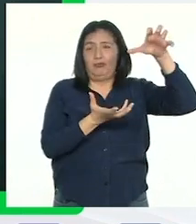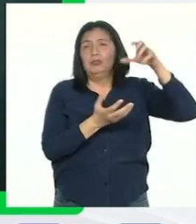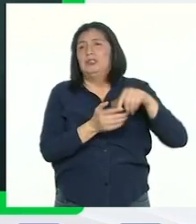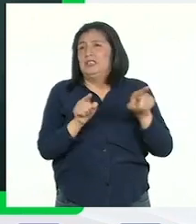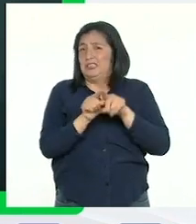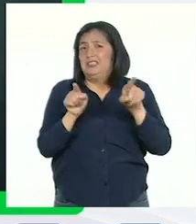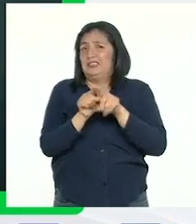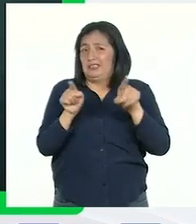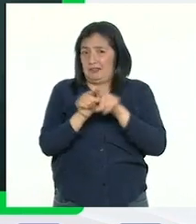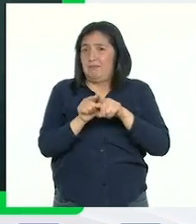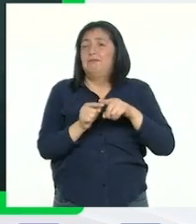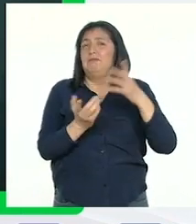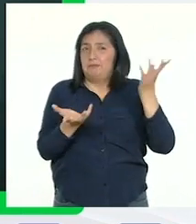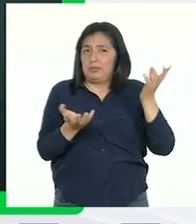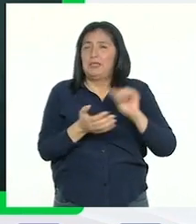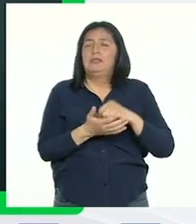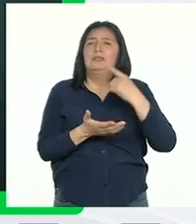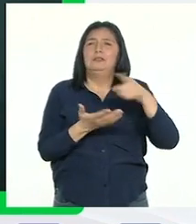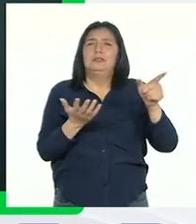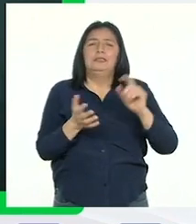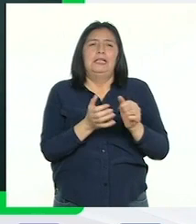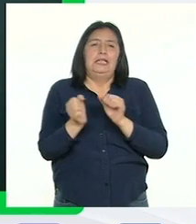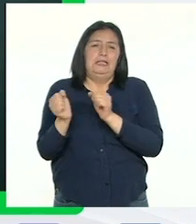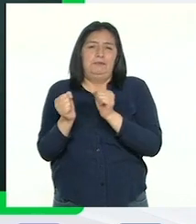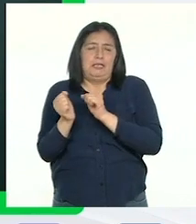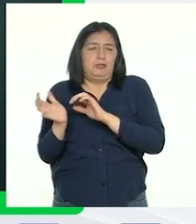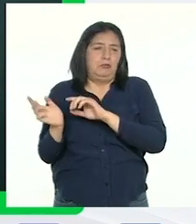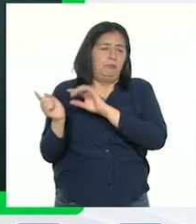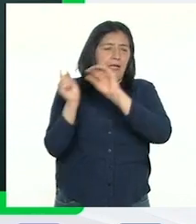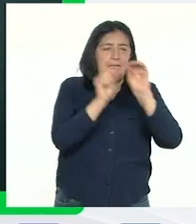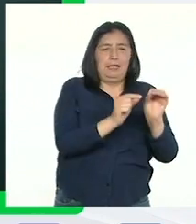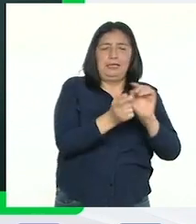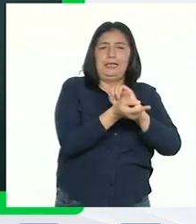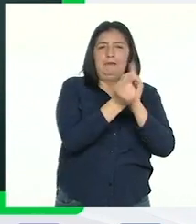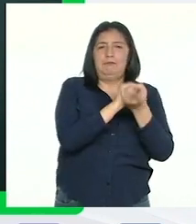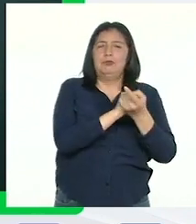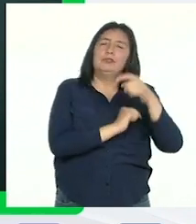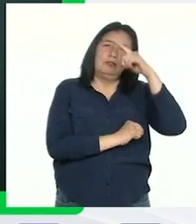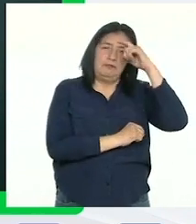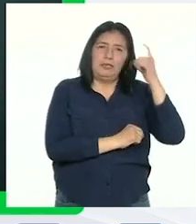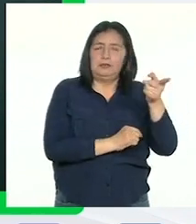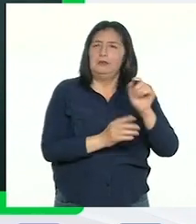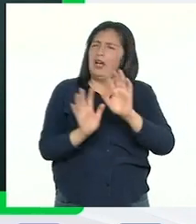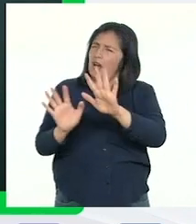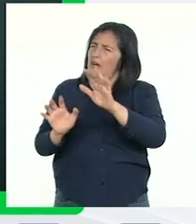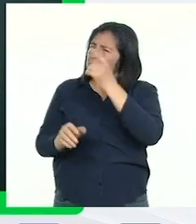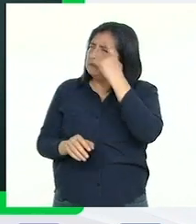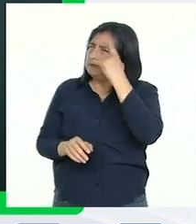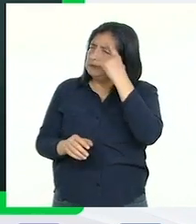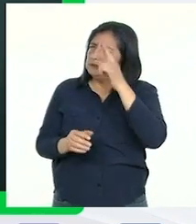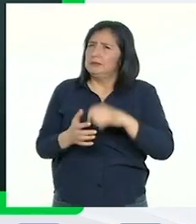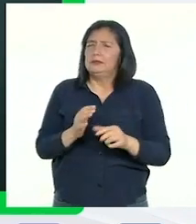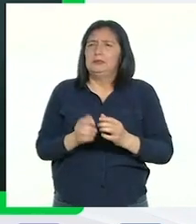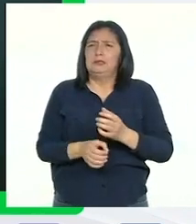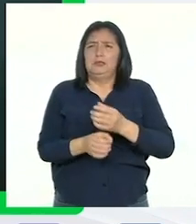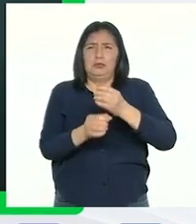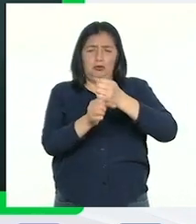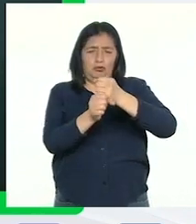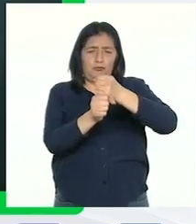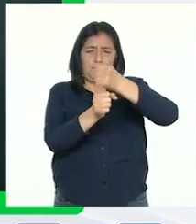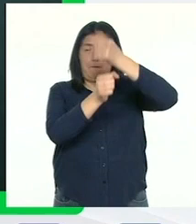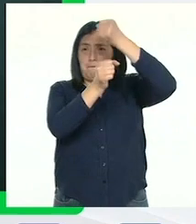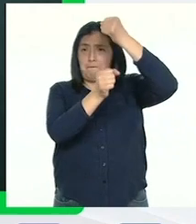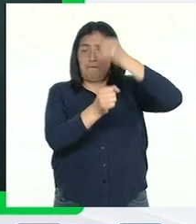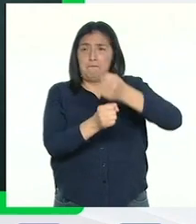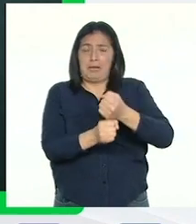también marca el paso del invierno a verano, ¿no? Ahora, ¿Sabes qué pasaría si plantamos un palo así verticalmente